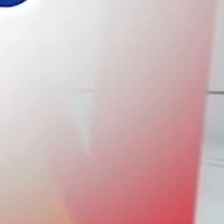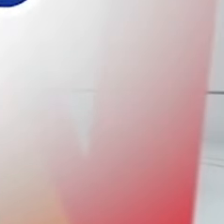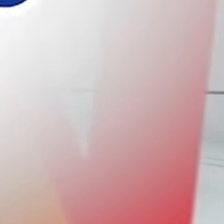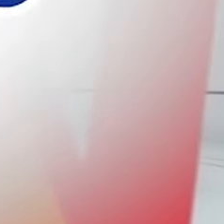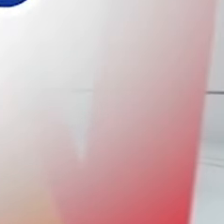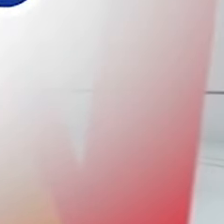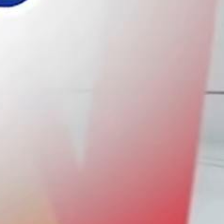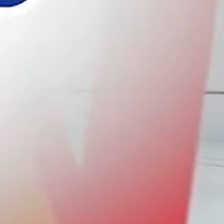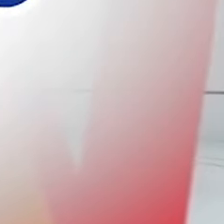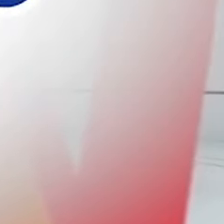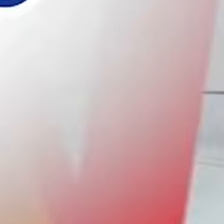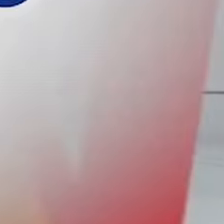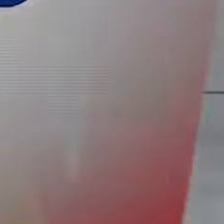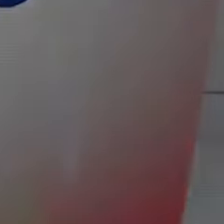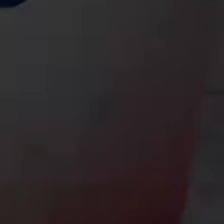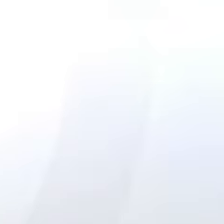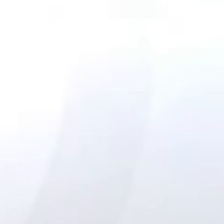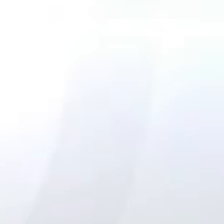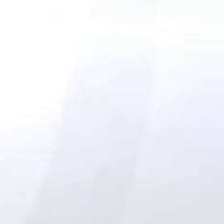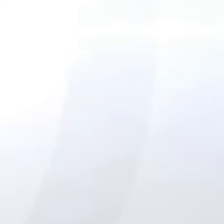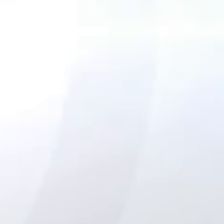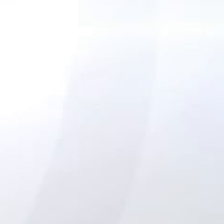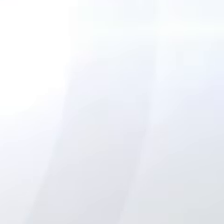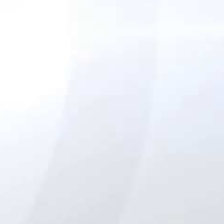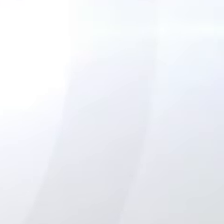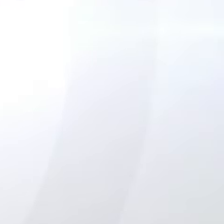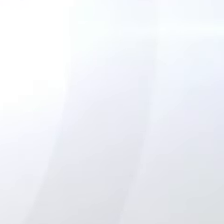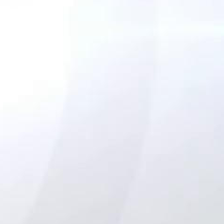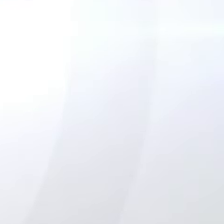Costa Rica Televisión.